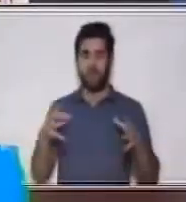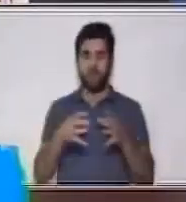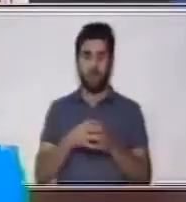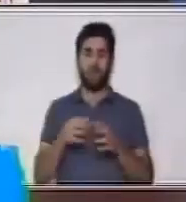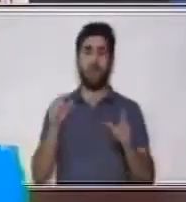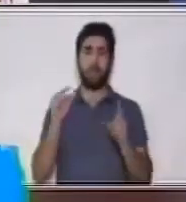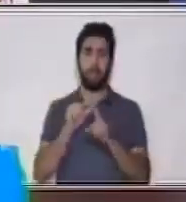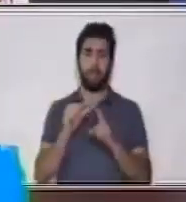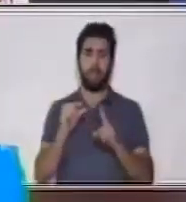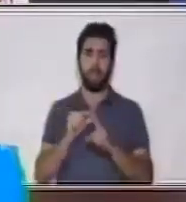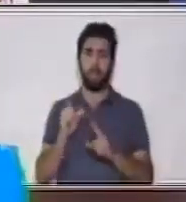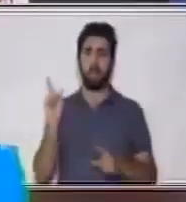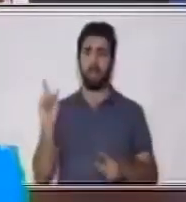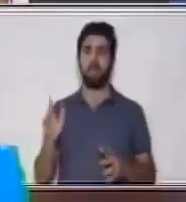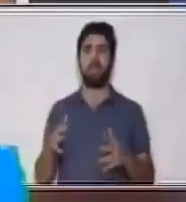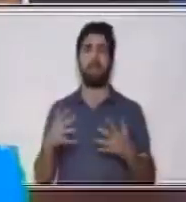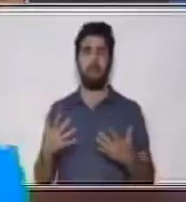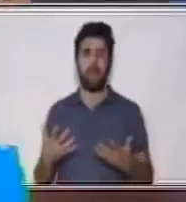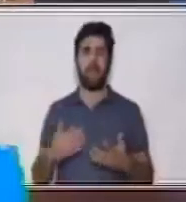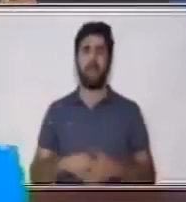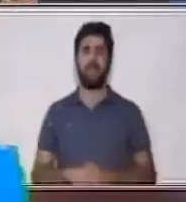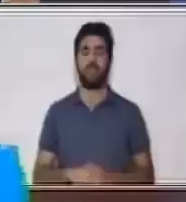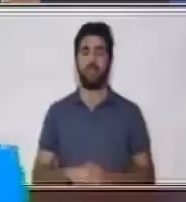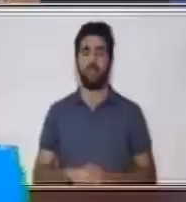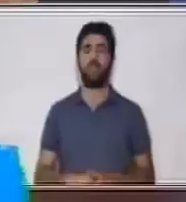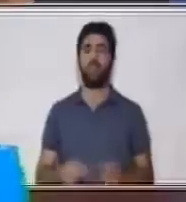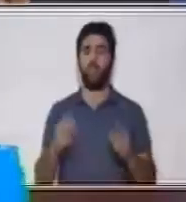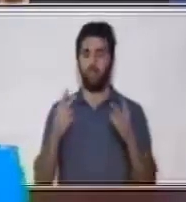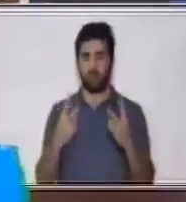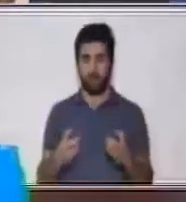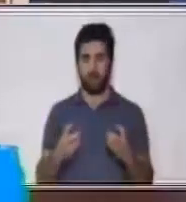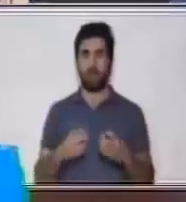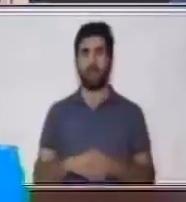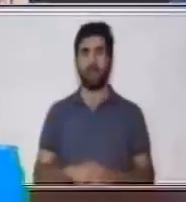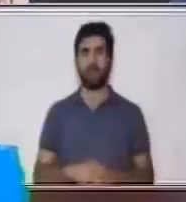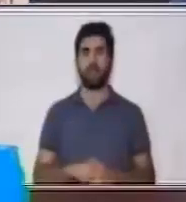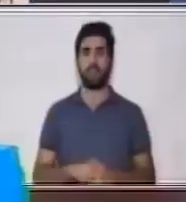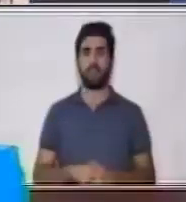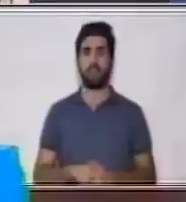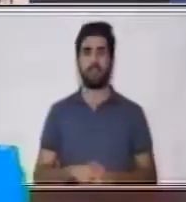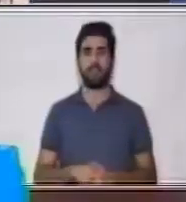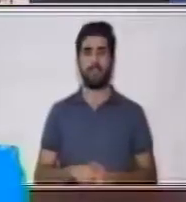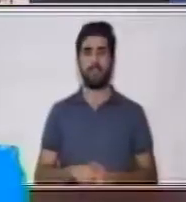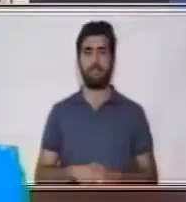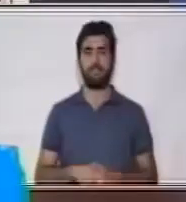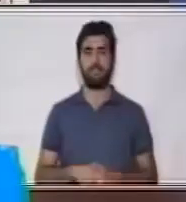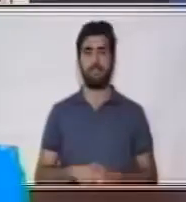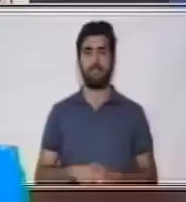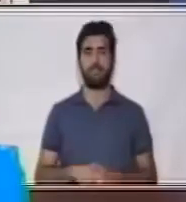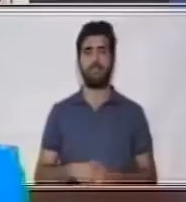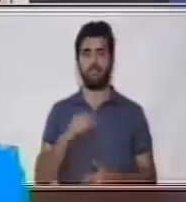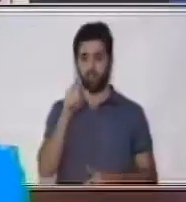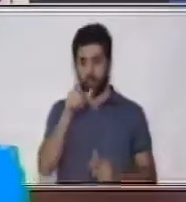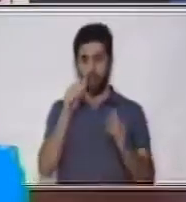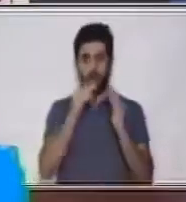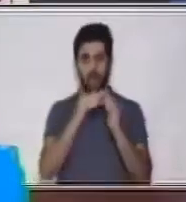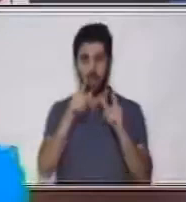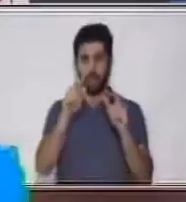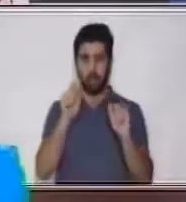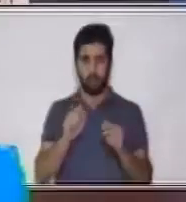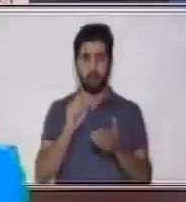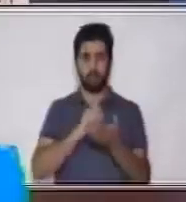de estas palabras? Repito, puedes ir anotando en casa